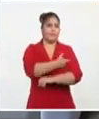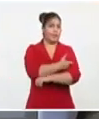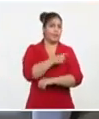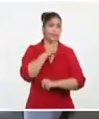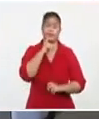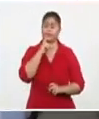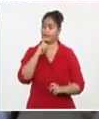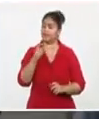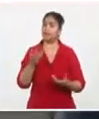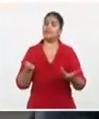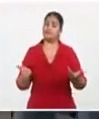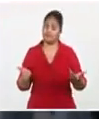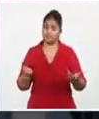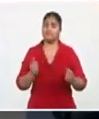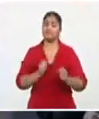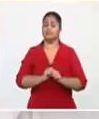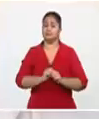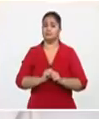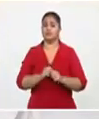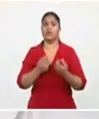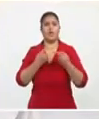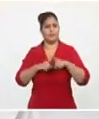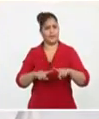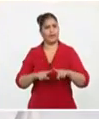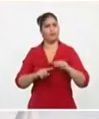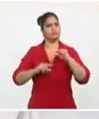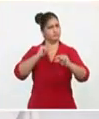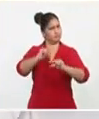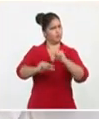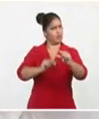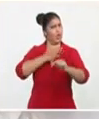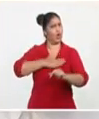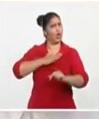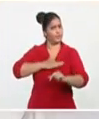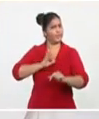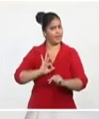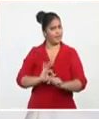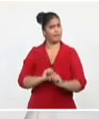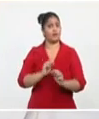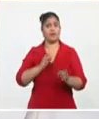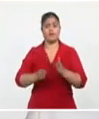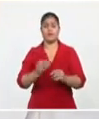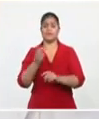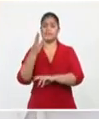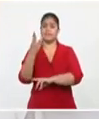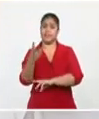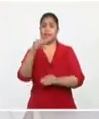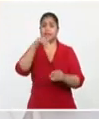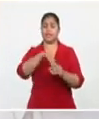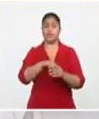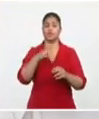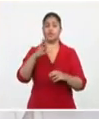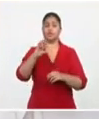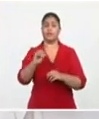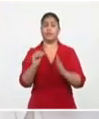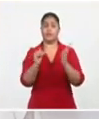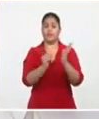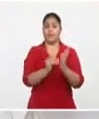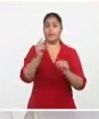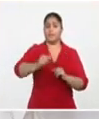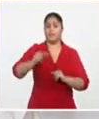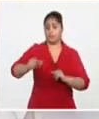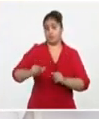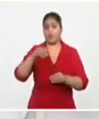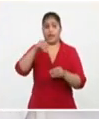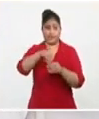a la fase 2 y nunca dudamos que esta fase 3, con los 30.000 sujetos que iba a incluir